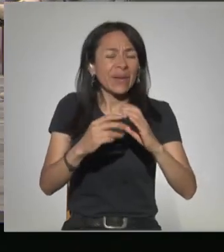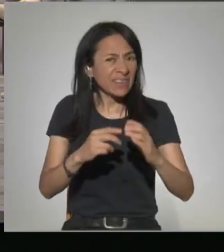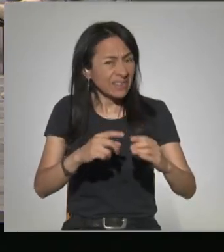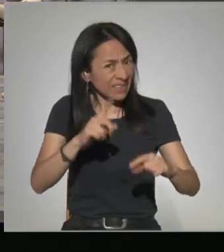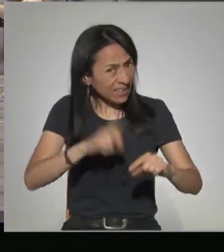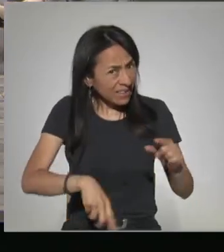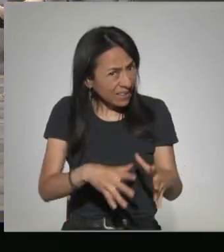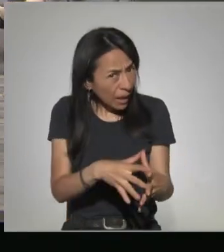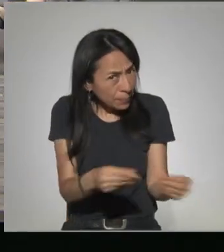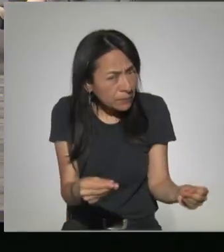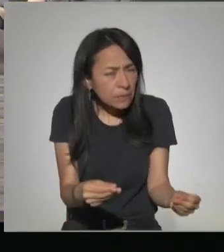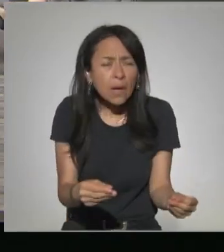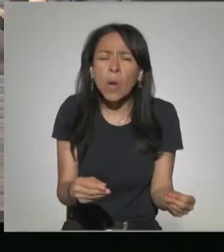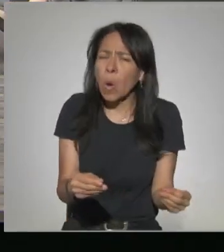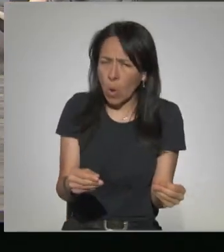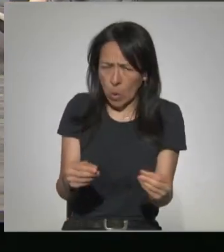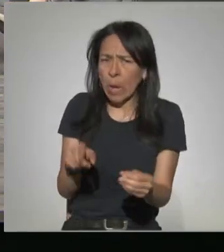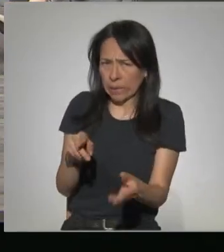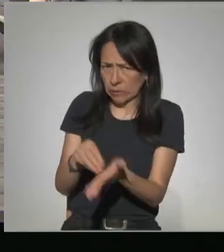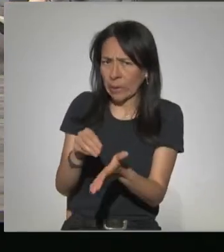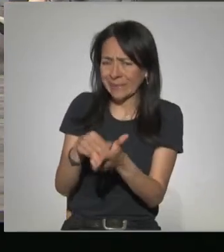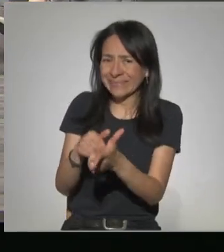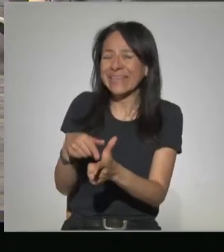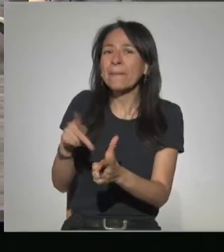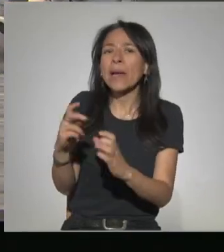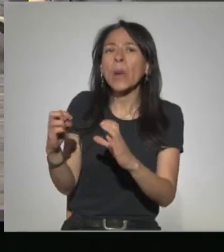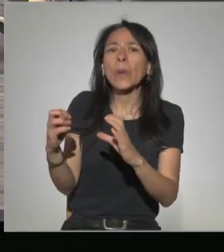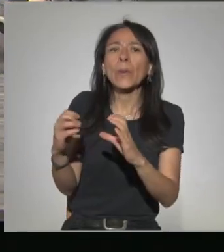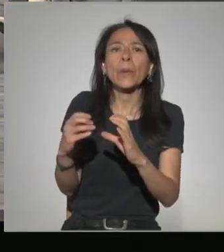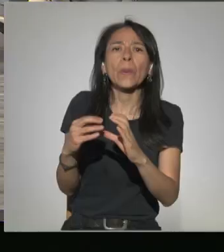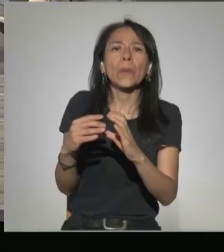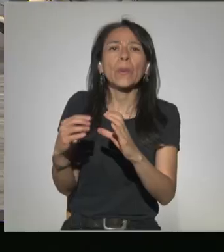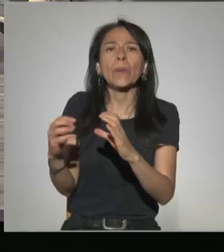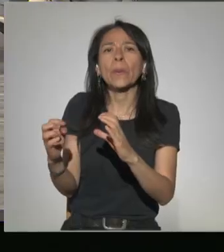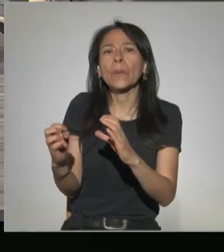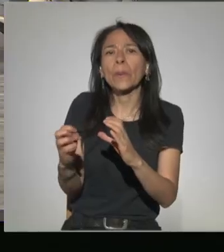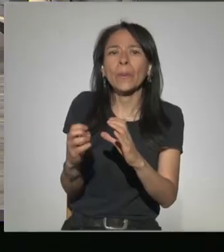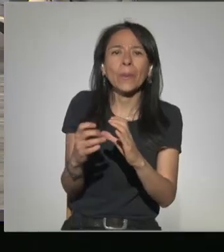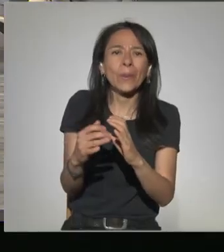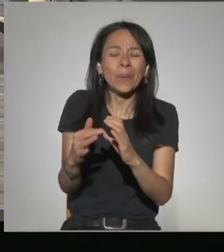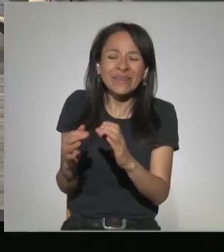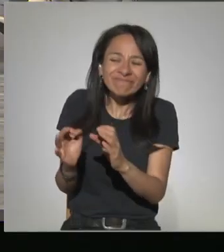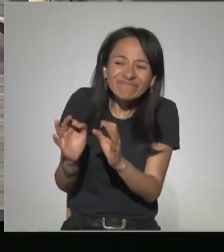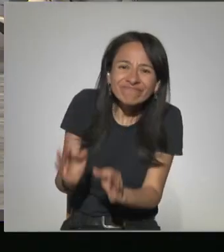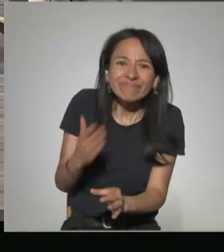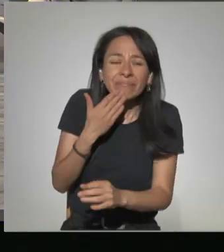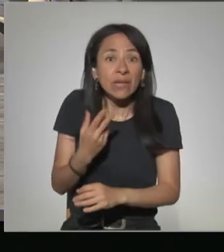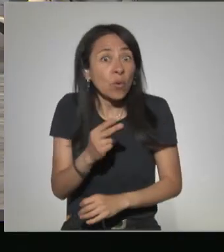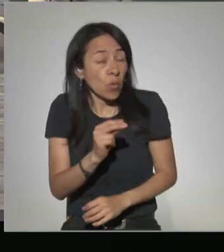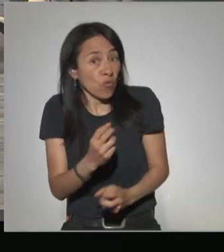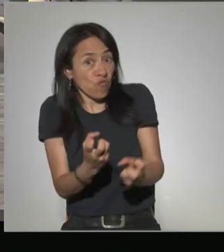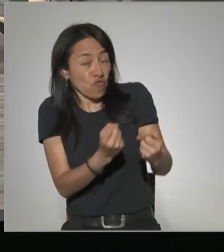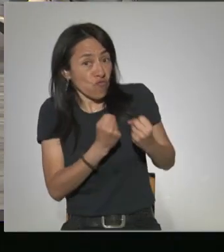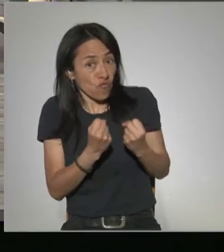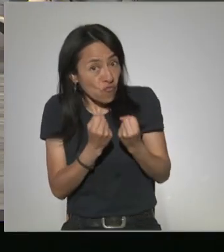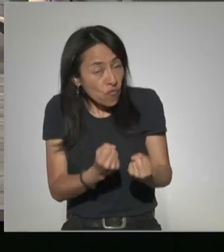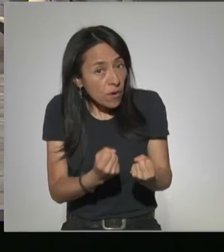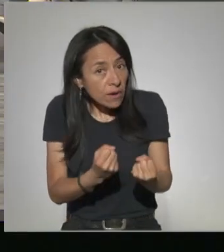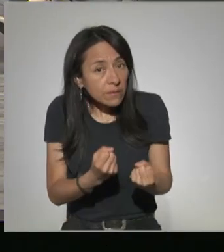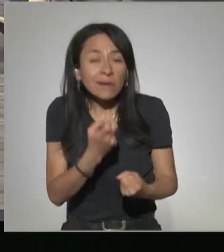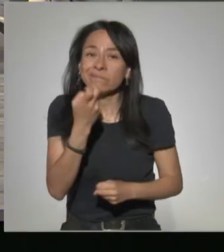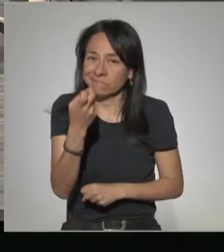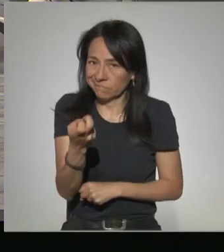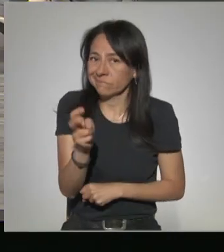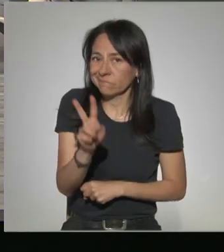su producción y la Ok. calidad de la producción, ¿no? Cuando estamos en estados de estrés muy Sí. altos y se produce porque producimos